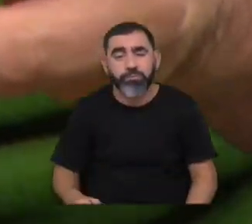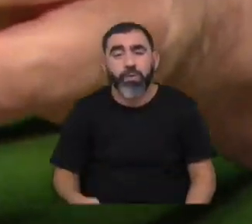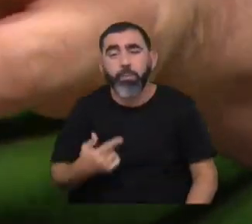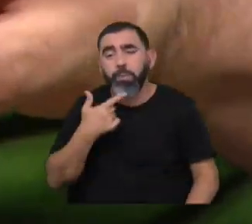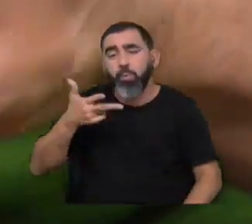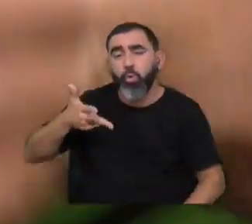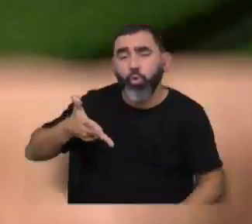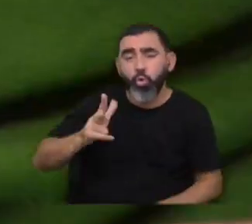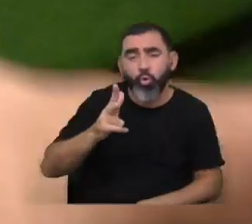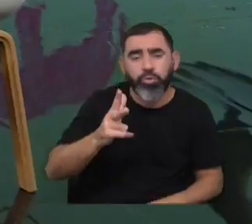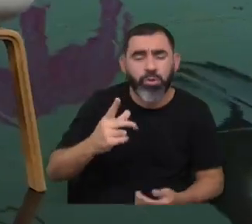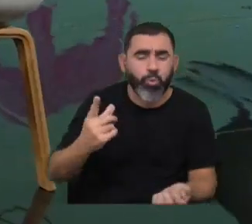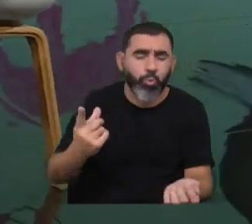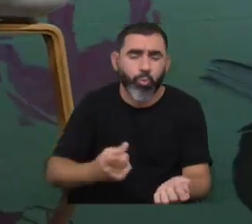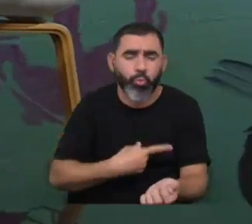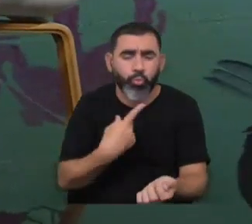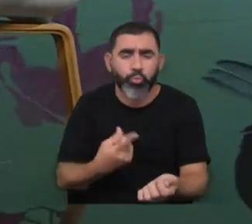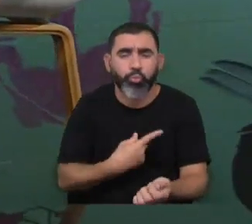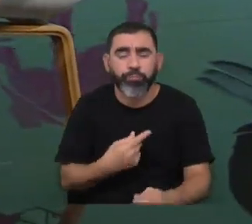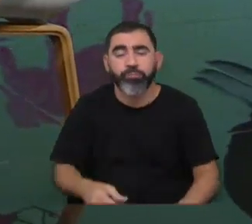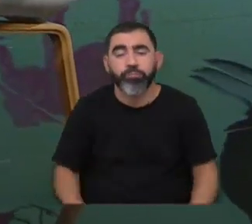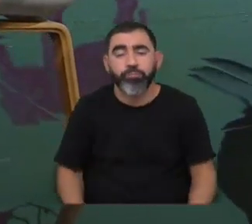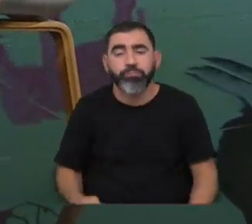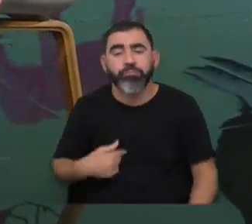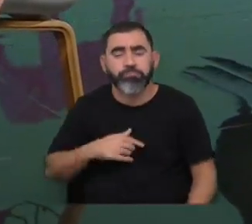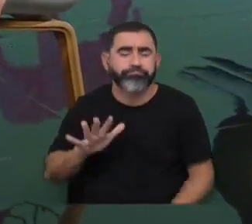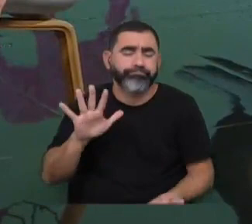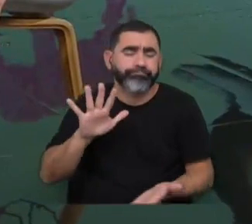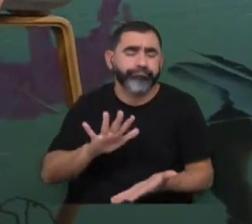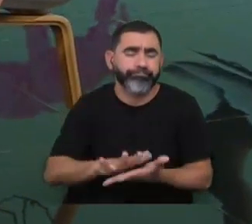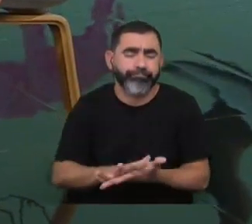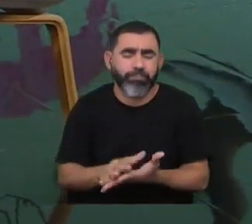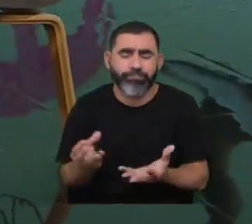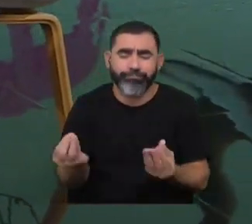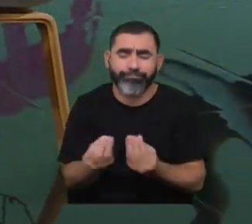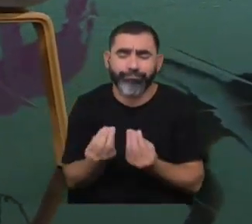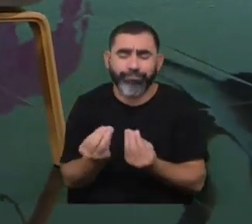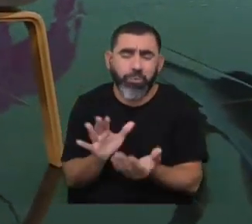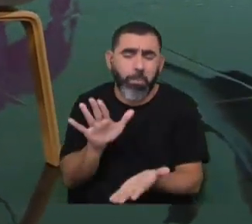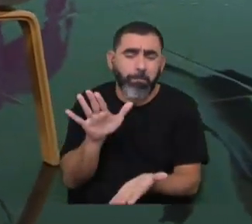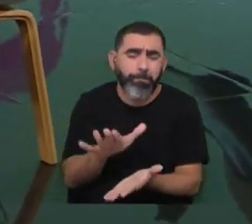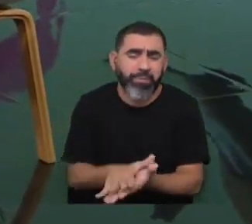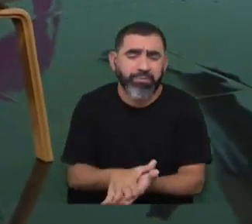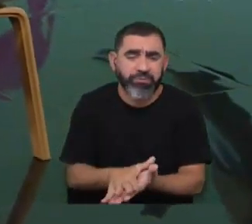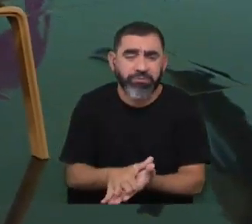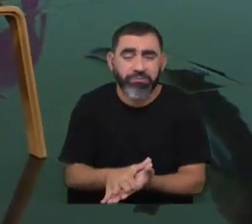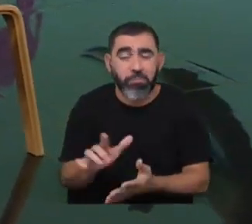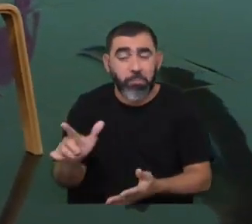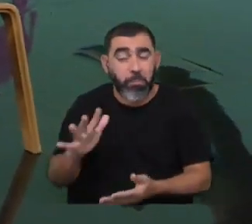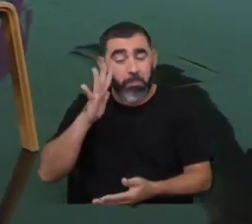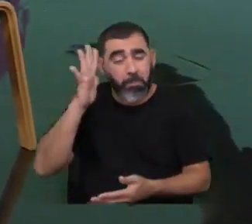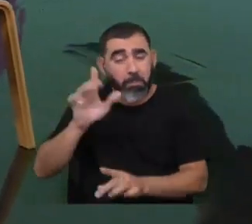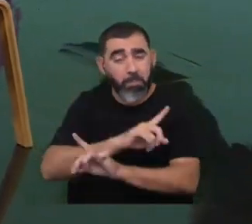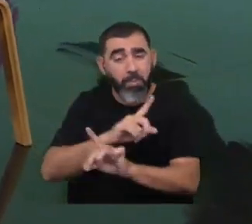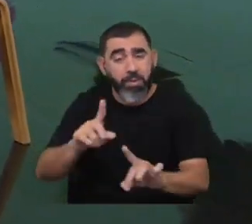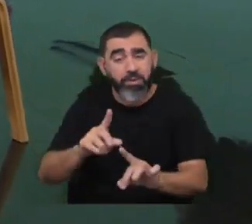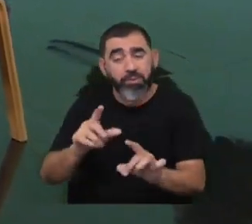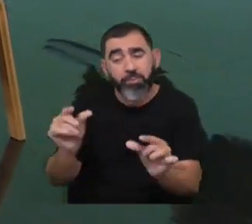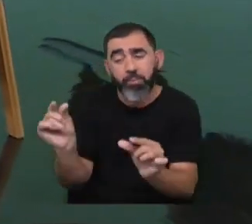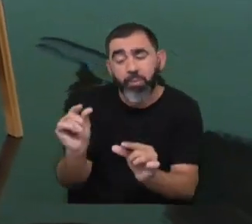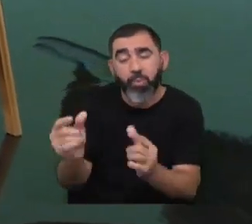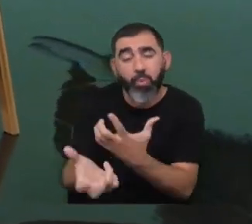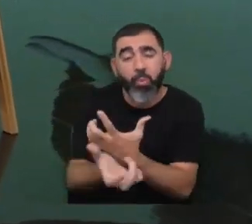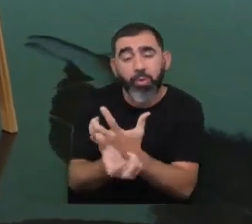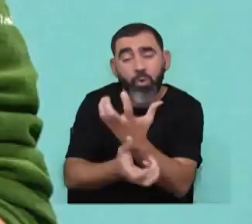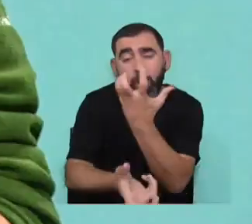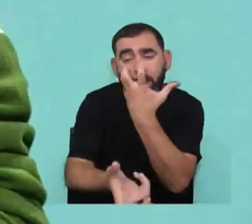Rocha, son muy habituales. Yo debo haber pisado 500.000 veces una de estas cositas y no me hubiera imaginado que es un fragmento de hueso